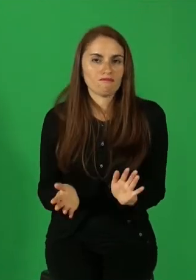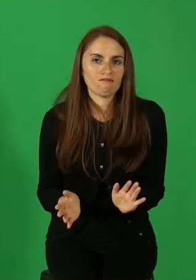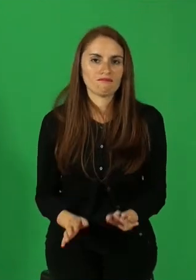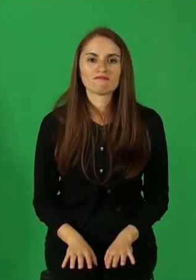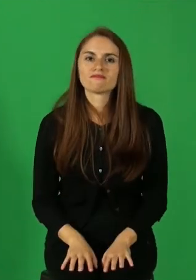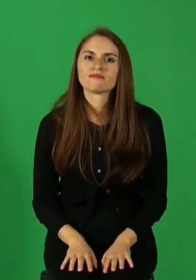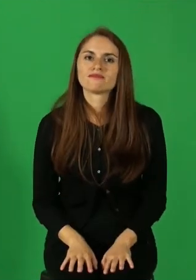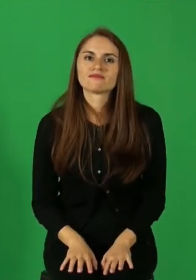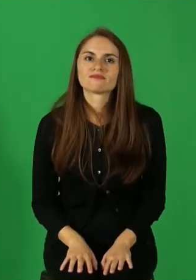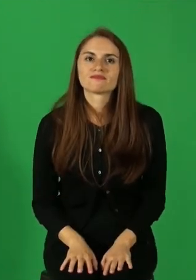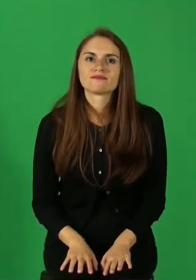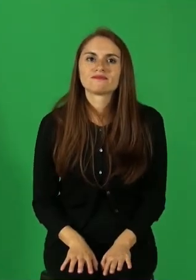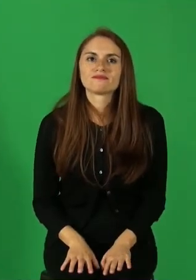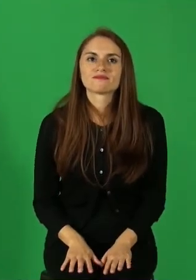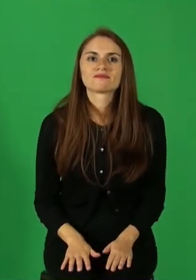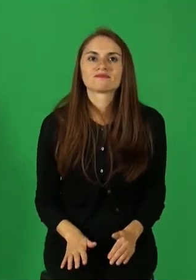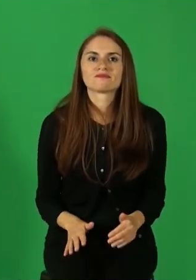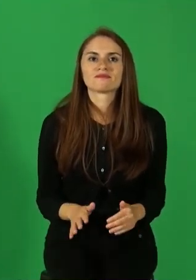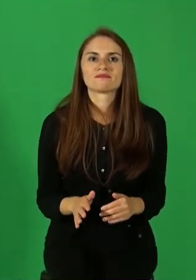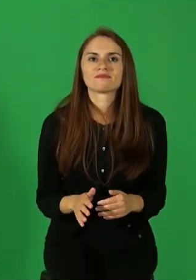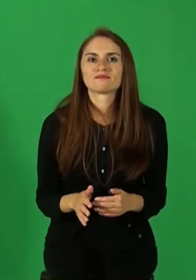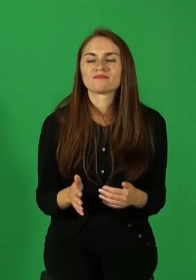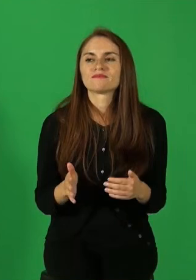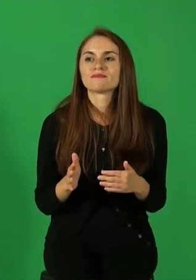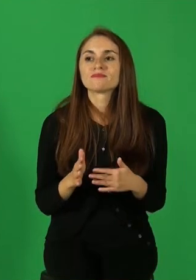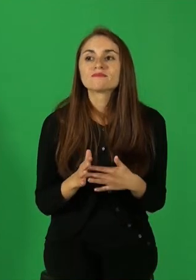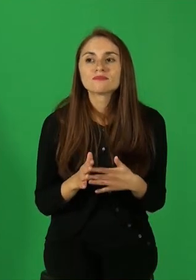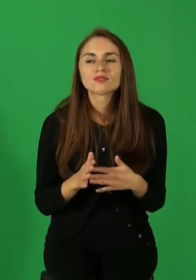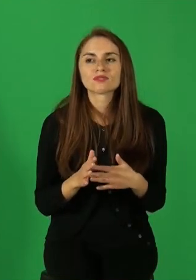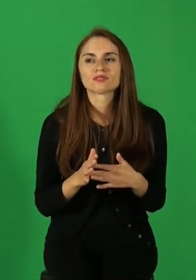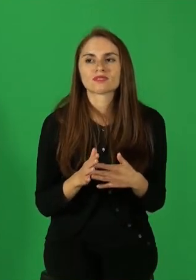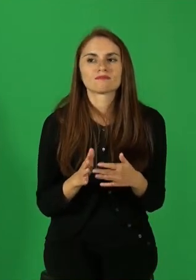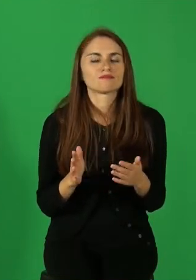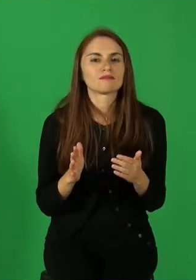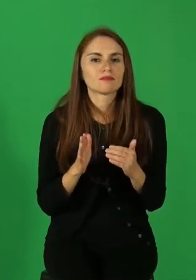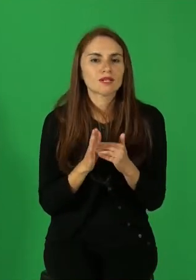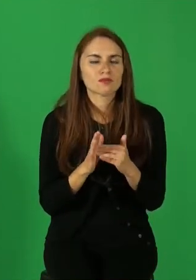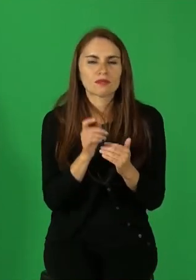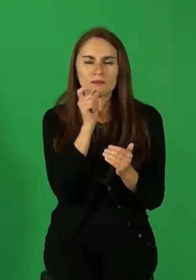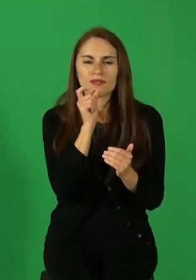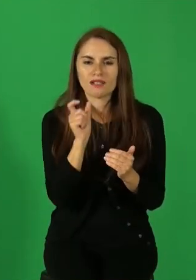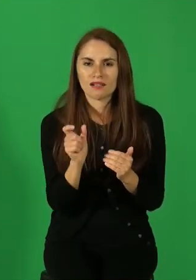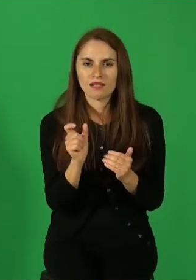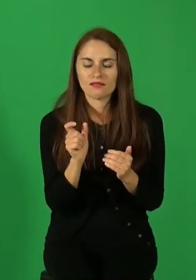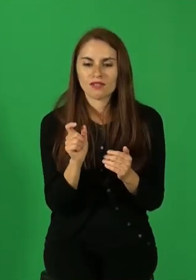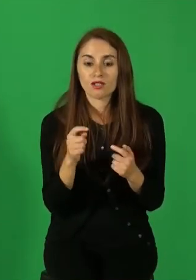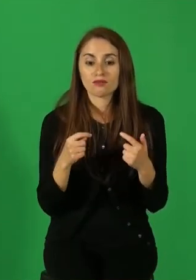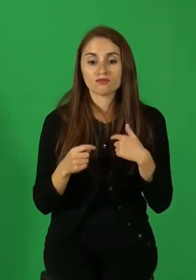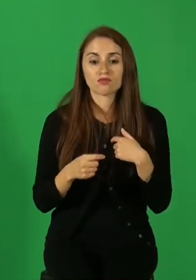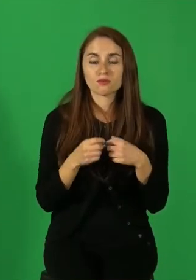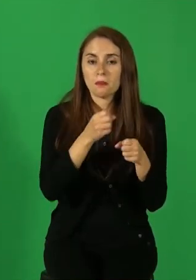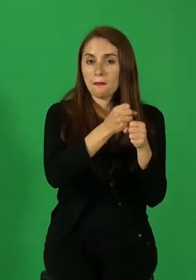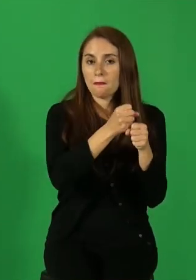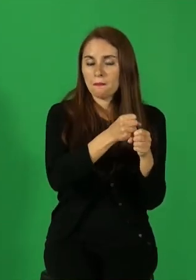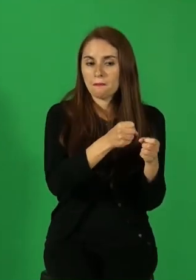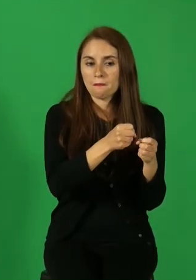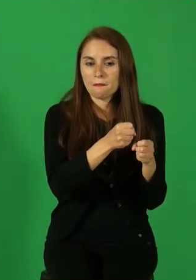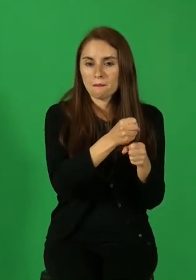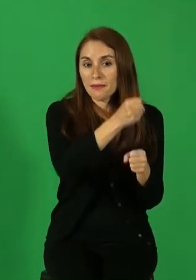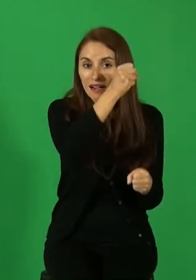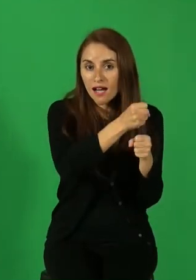Causa. Dado que, porque, pues. Llevaré el paraguas